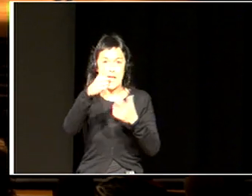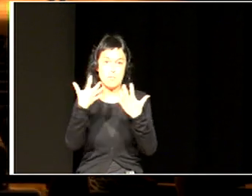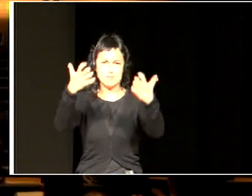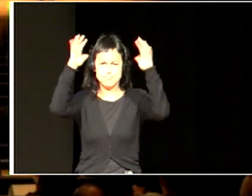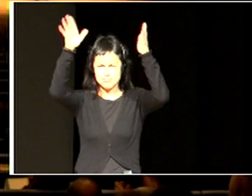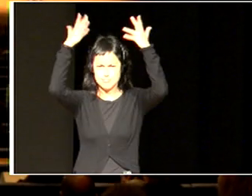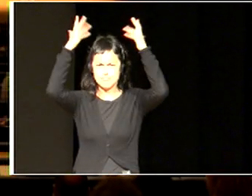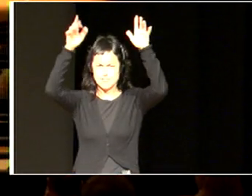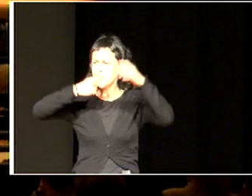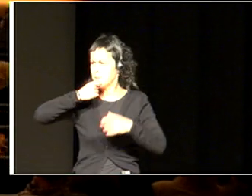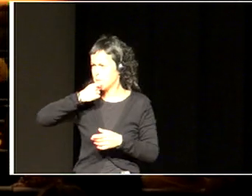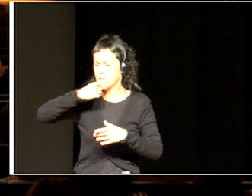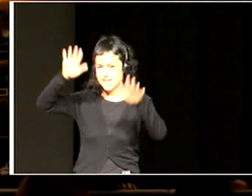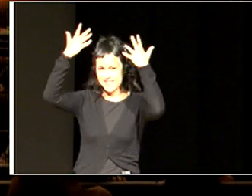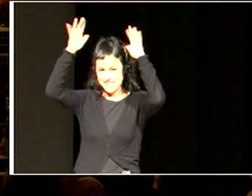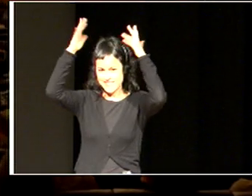hombre